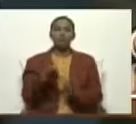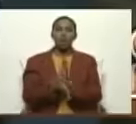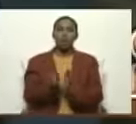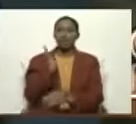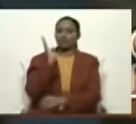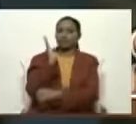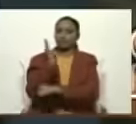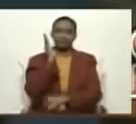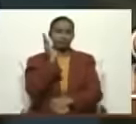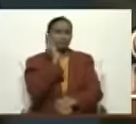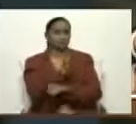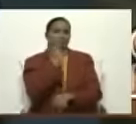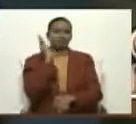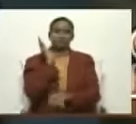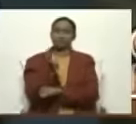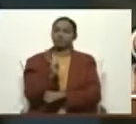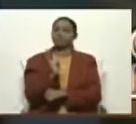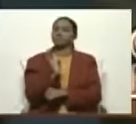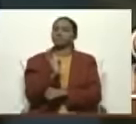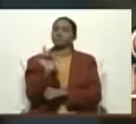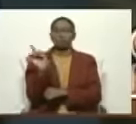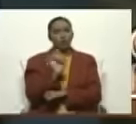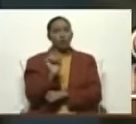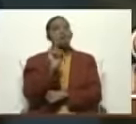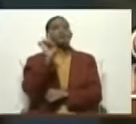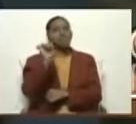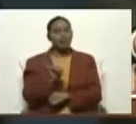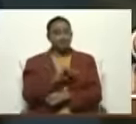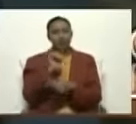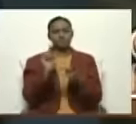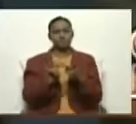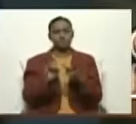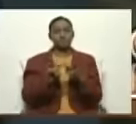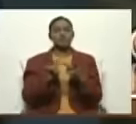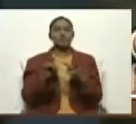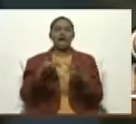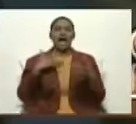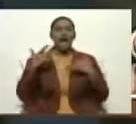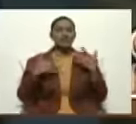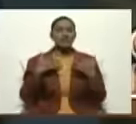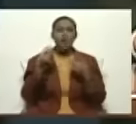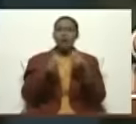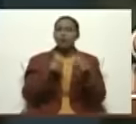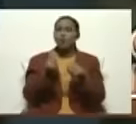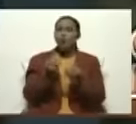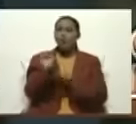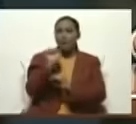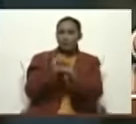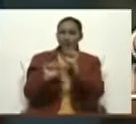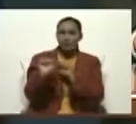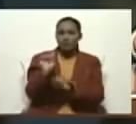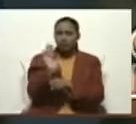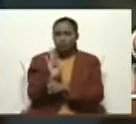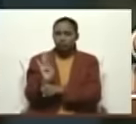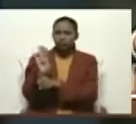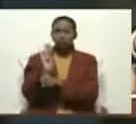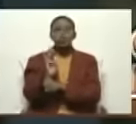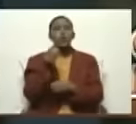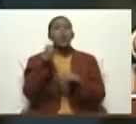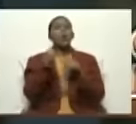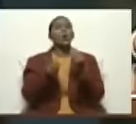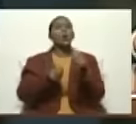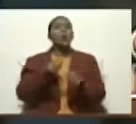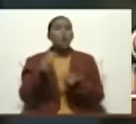el delito en todas sus maneras, sino también preventiva, buscando ejercer de